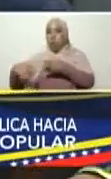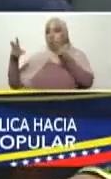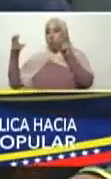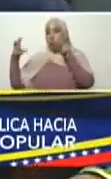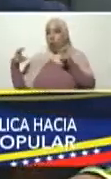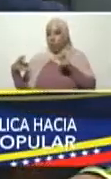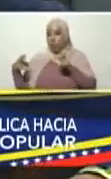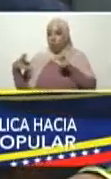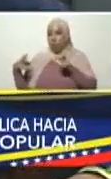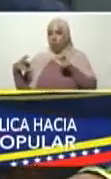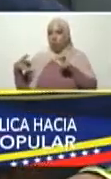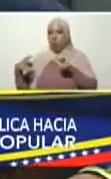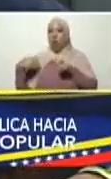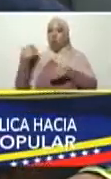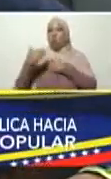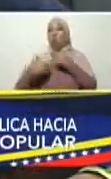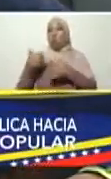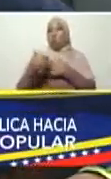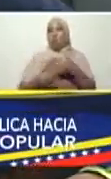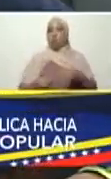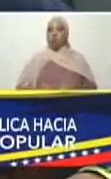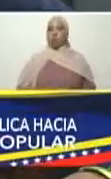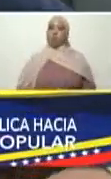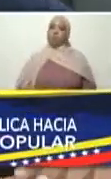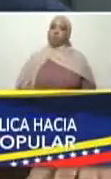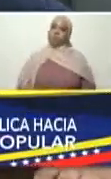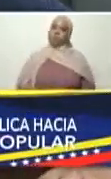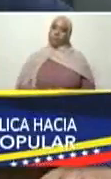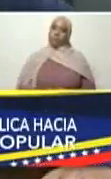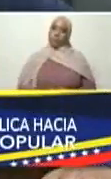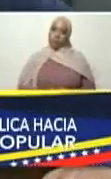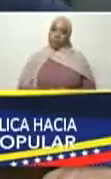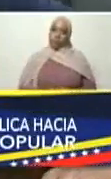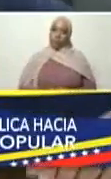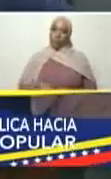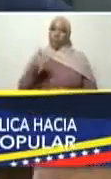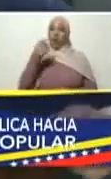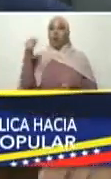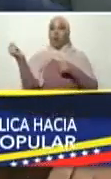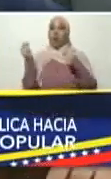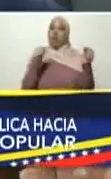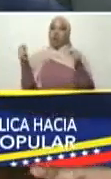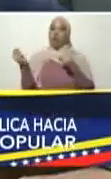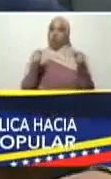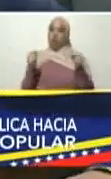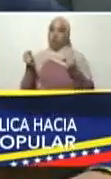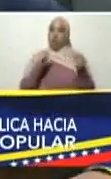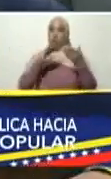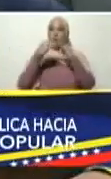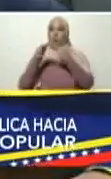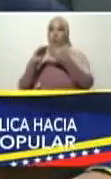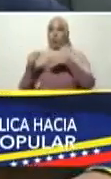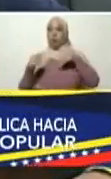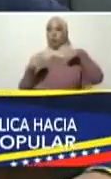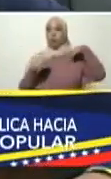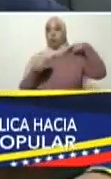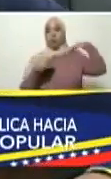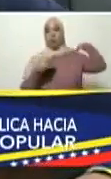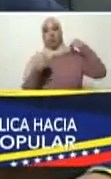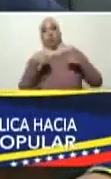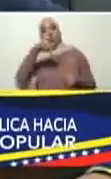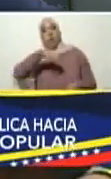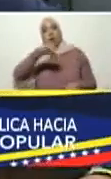territorio. Y así nos ha tocado. Y creemos pues que el orgánico debe ser discutido comuna a comuna de la mano de las instancias que existen